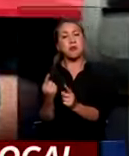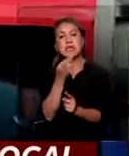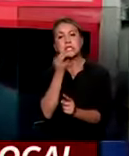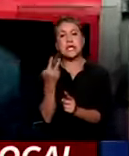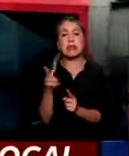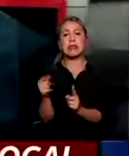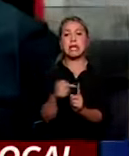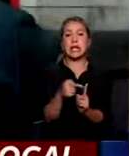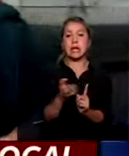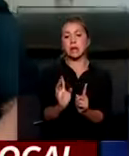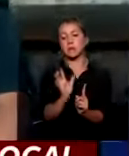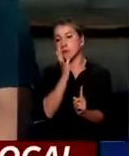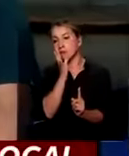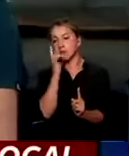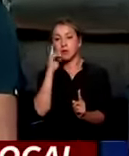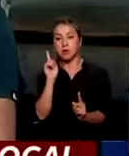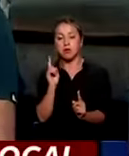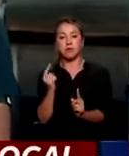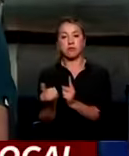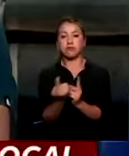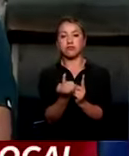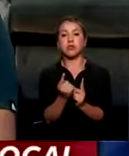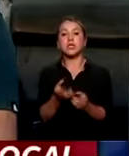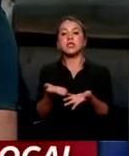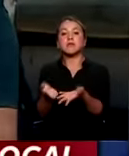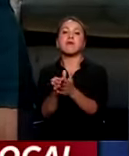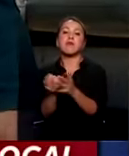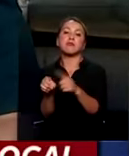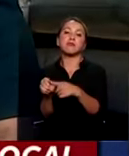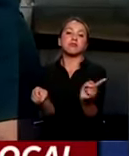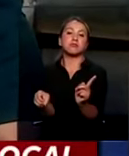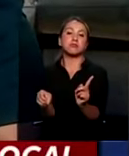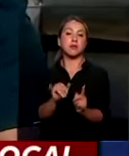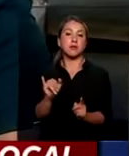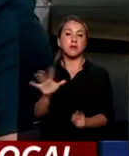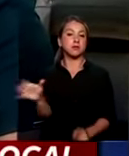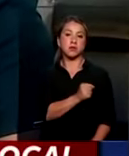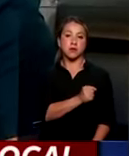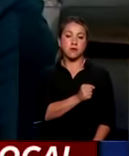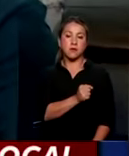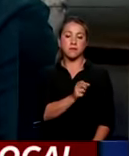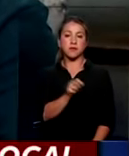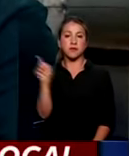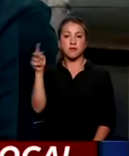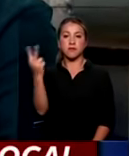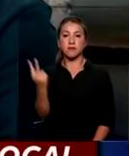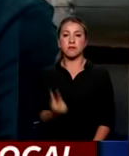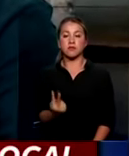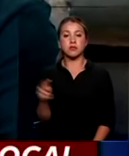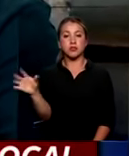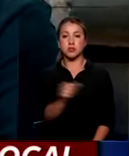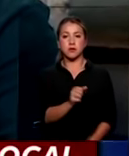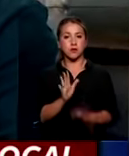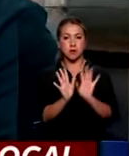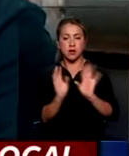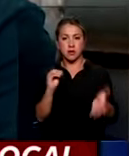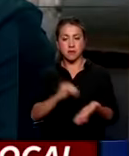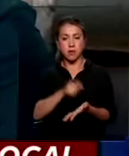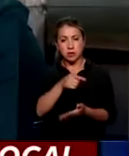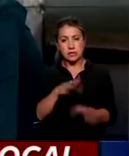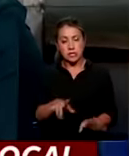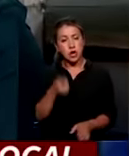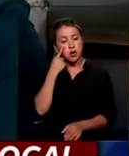y pero no pero vino a liberarlo nada más y de ahí se lo llevó. Vinieron los dos y se lo llevaron de nada más. ¿Y ustedes